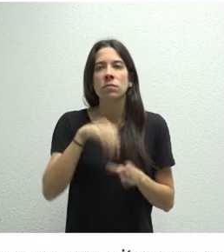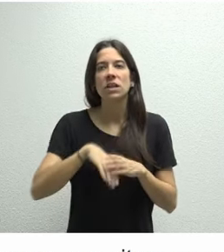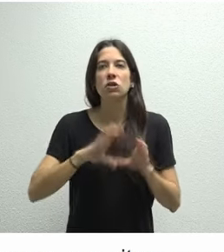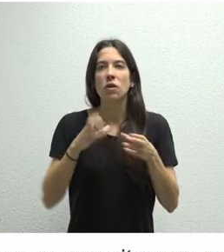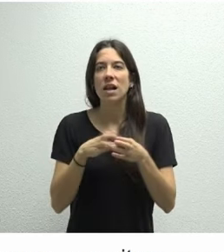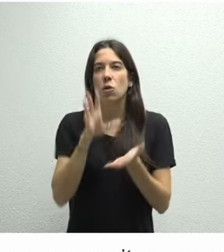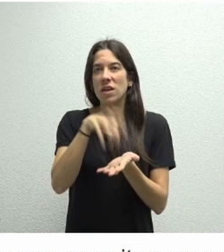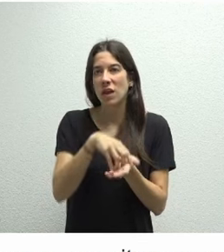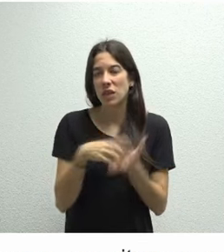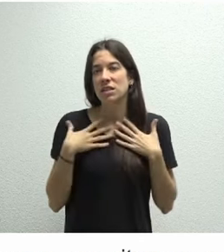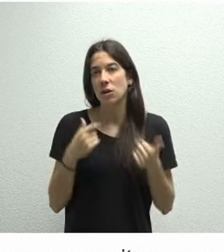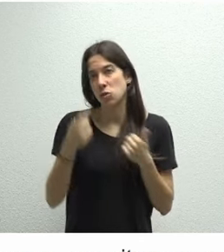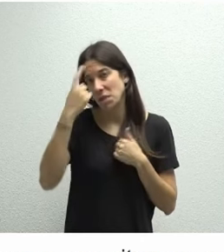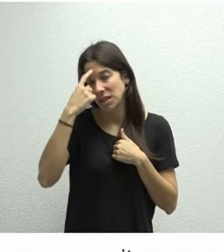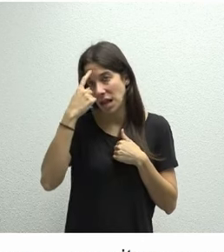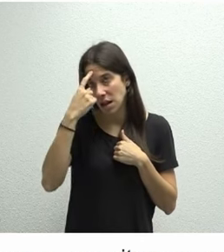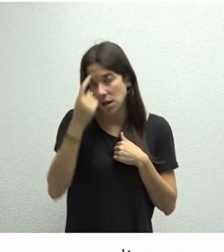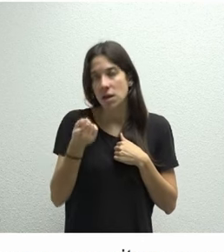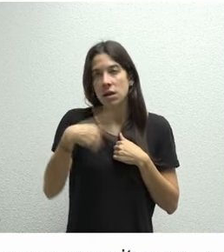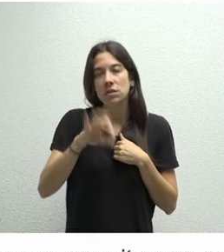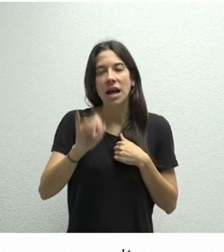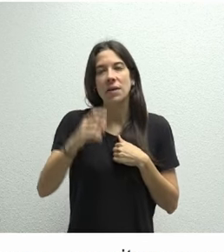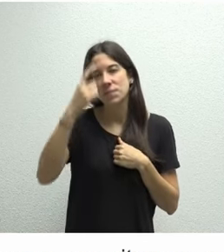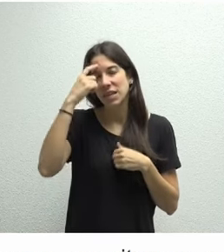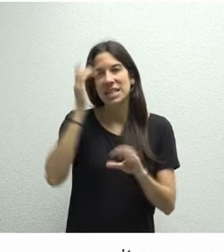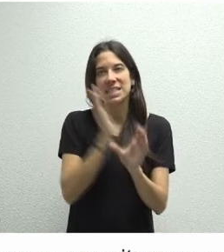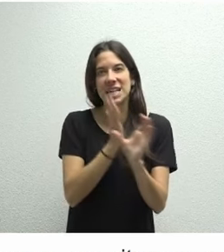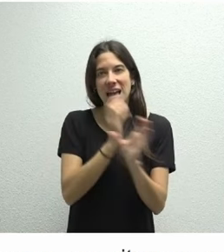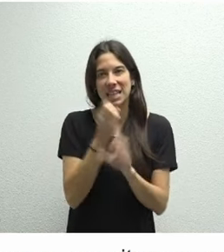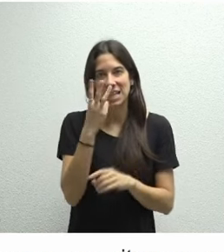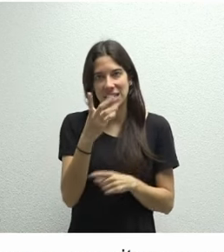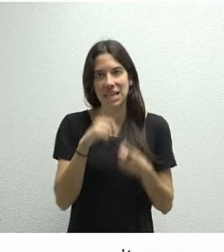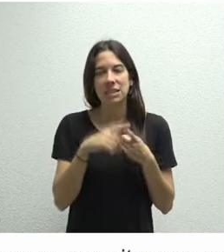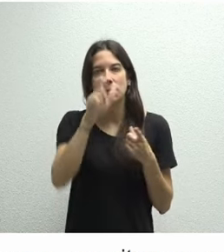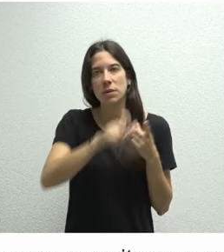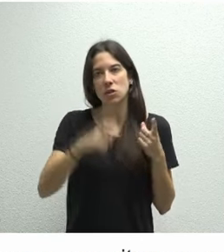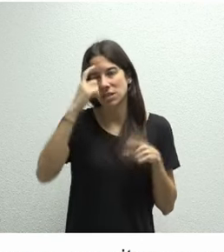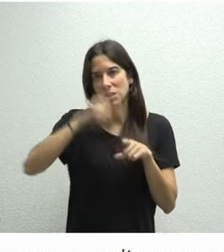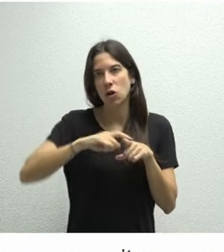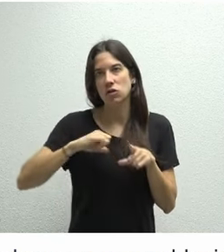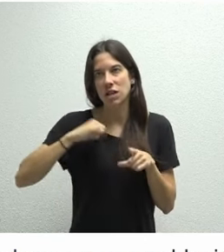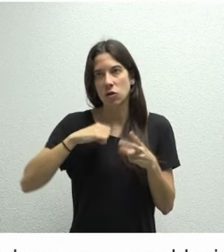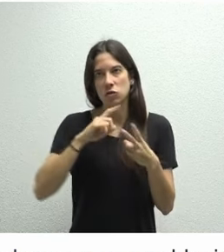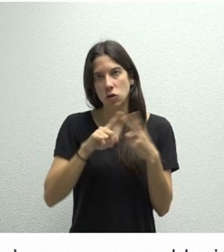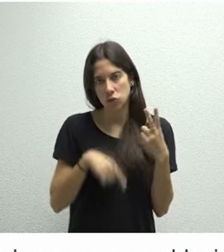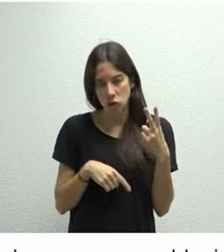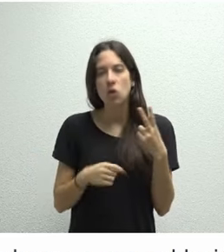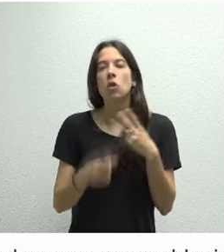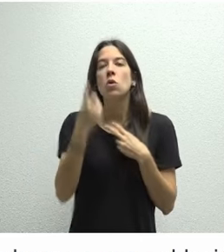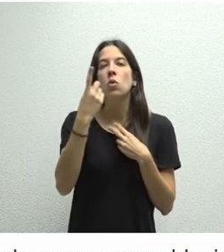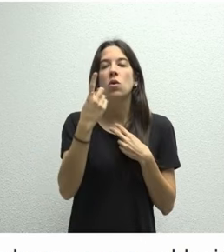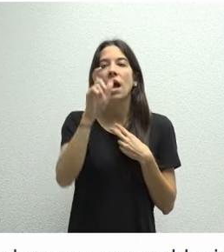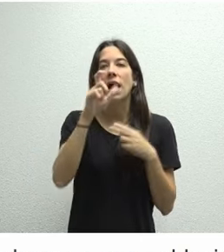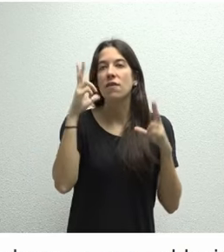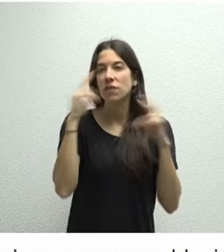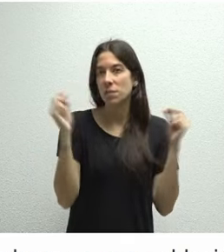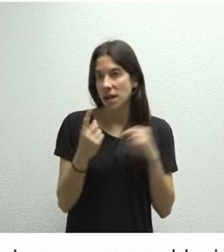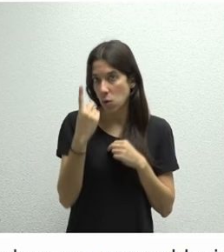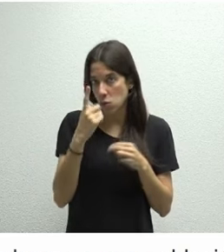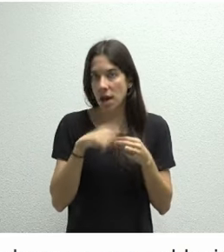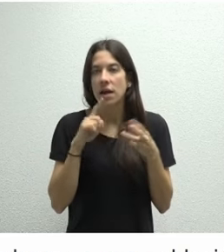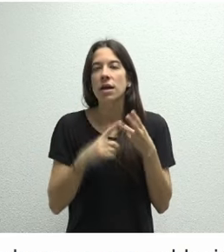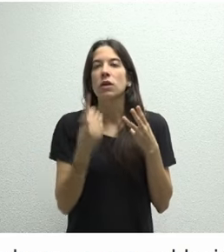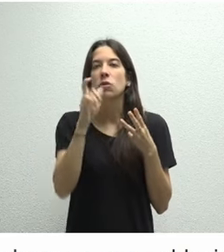Mental pues somos como bien han dicho tres psiquiatras eh dos psicólogos clínicos una enfermera y una unidad y una auxiliar de